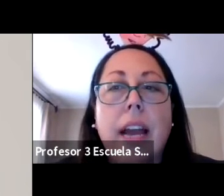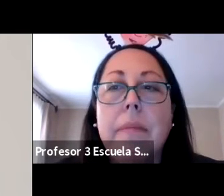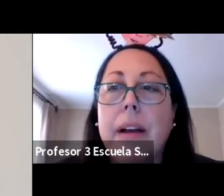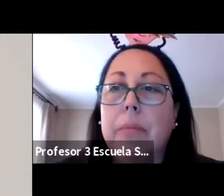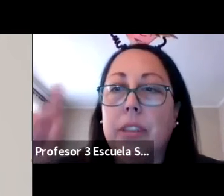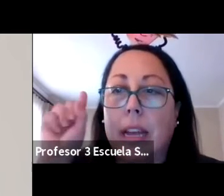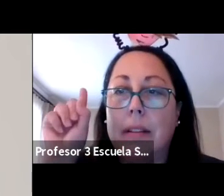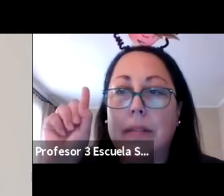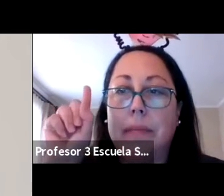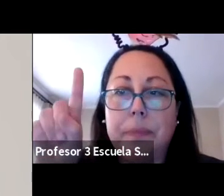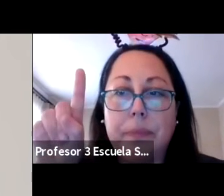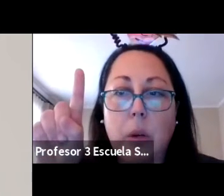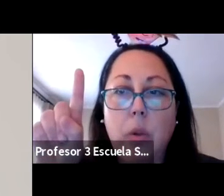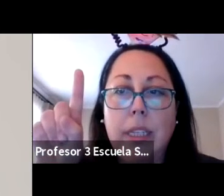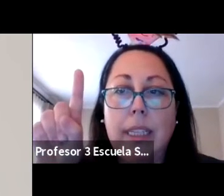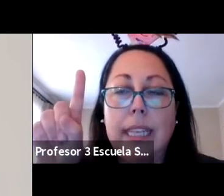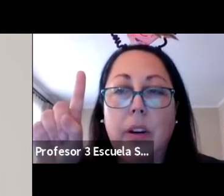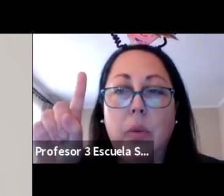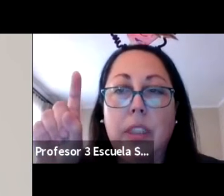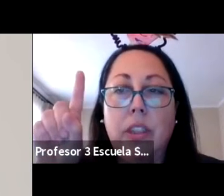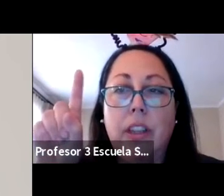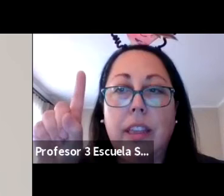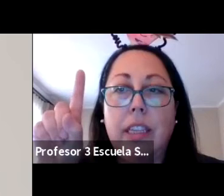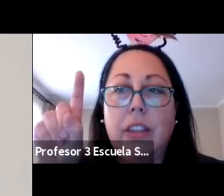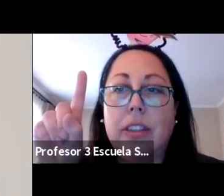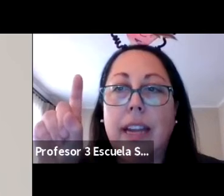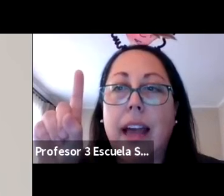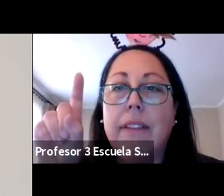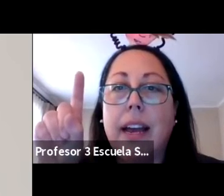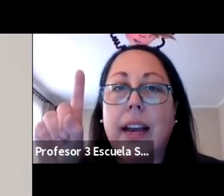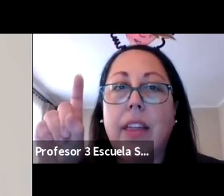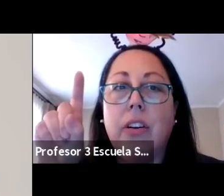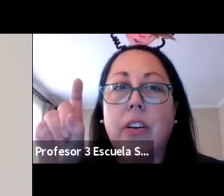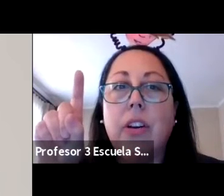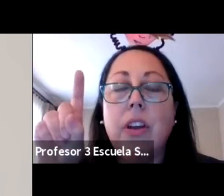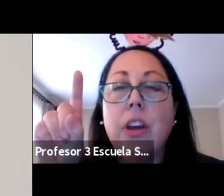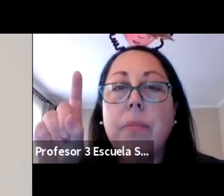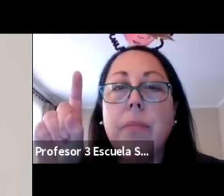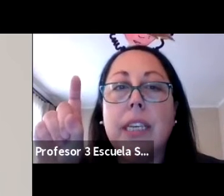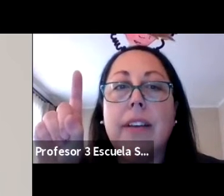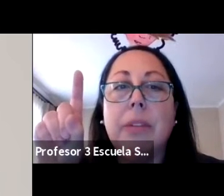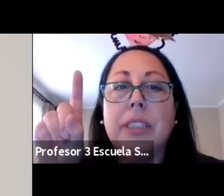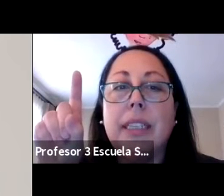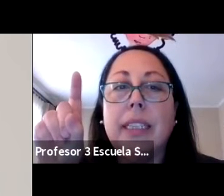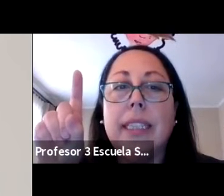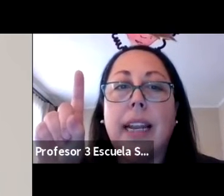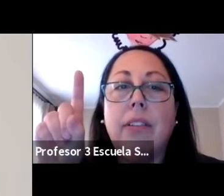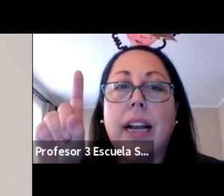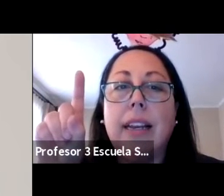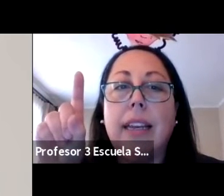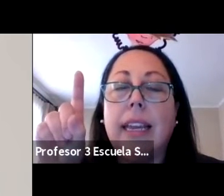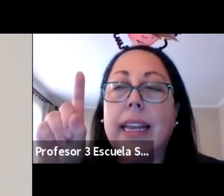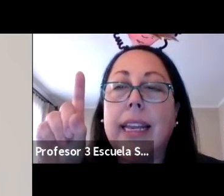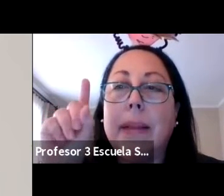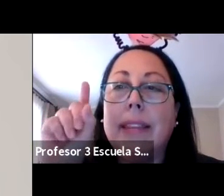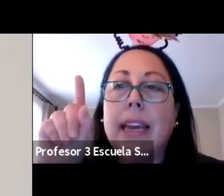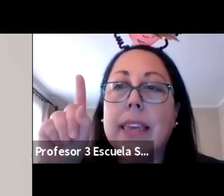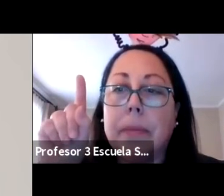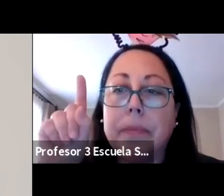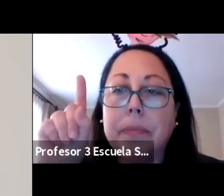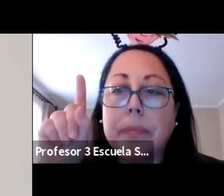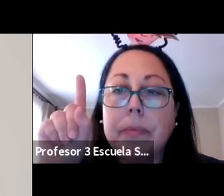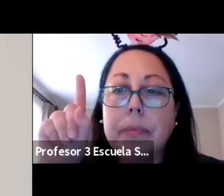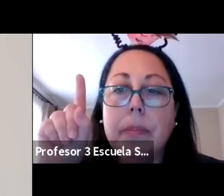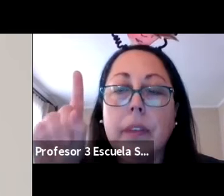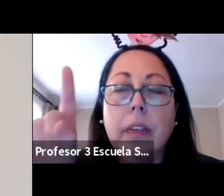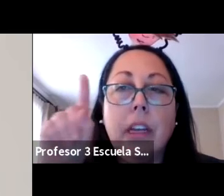Entonces ahora vamos a utilizar nuestro dedito trabajador porque vamos a trazar la vocal E en la